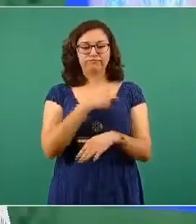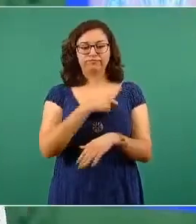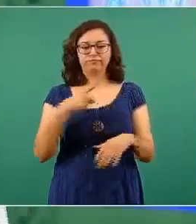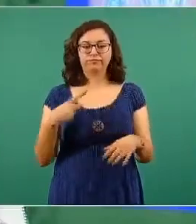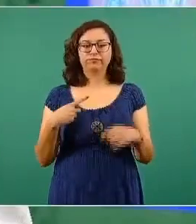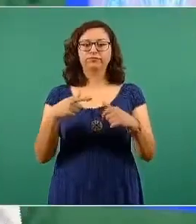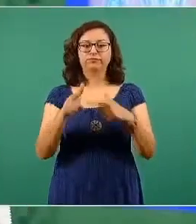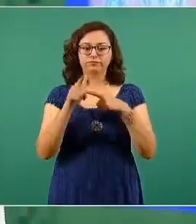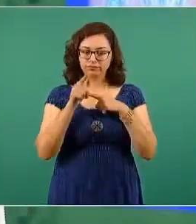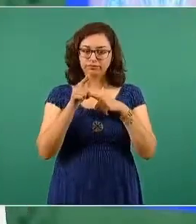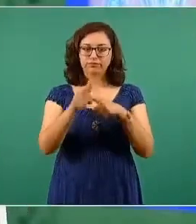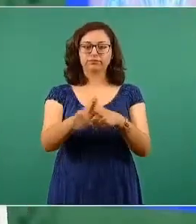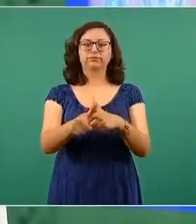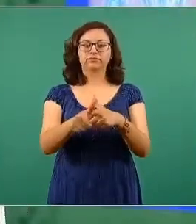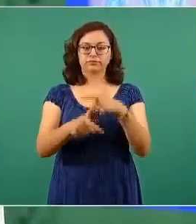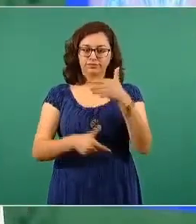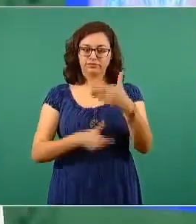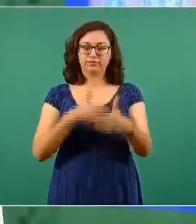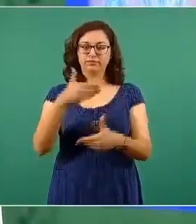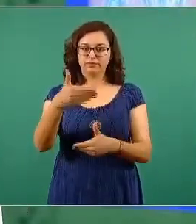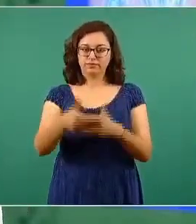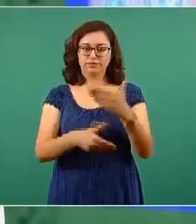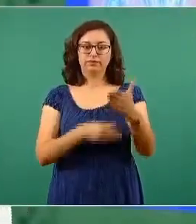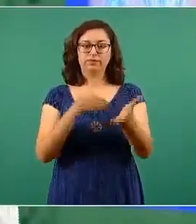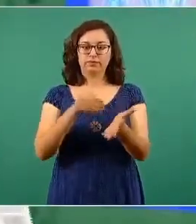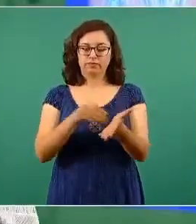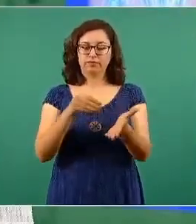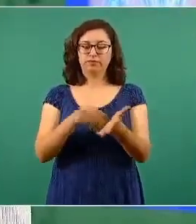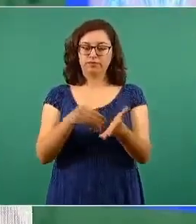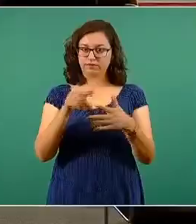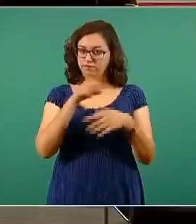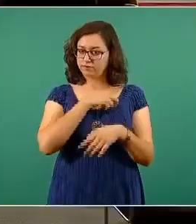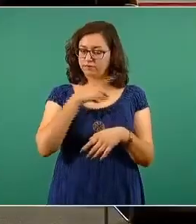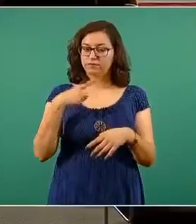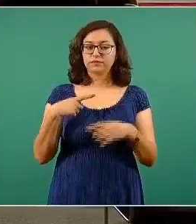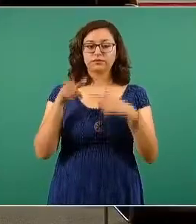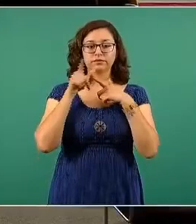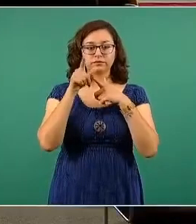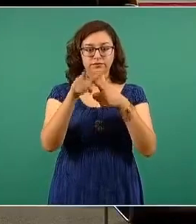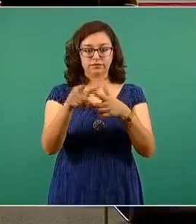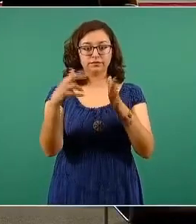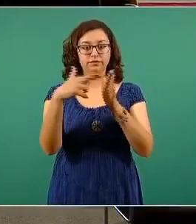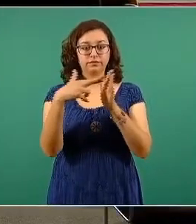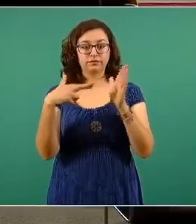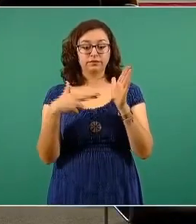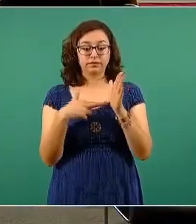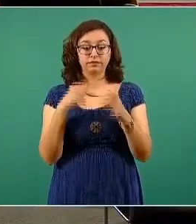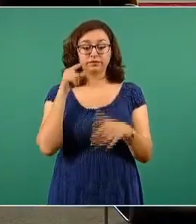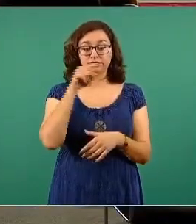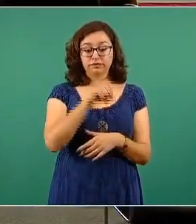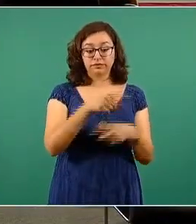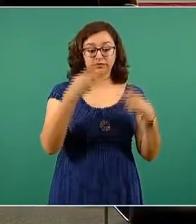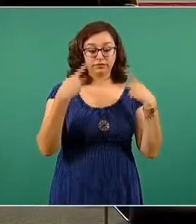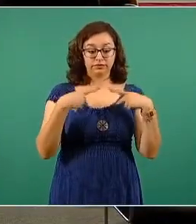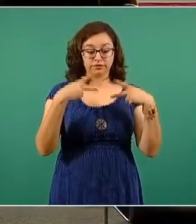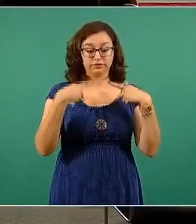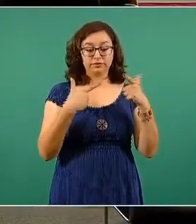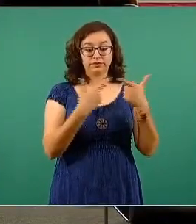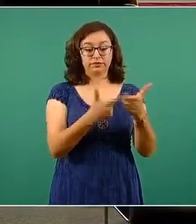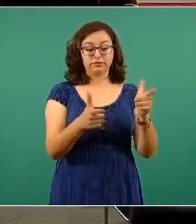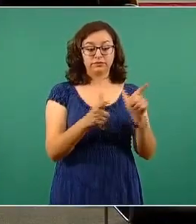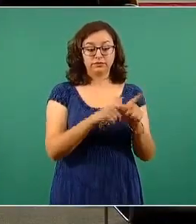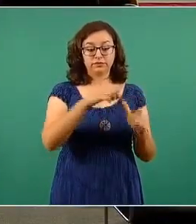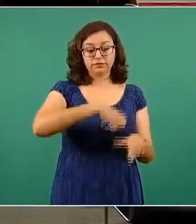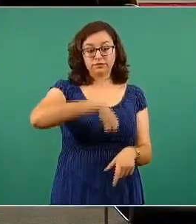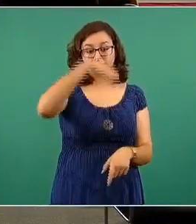las estamos todavía implementando y recomendando a la población. Y obviamente esto incluiría en el grupo específicamente de la